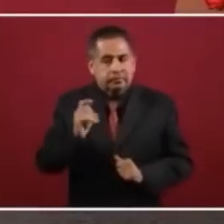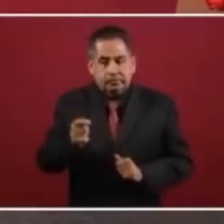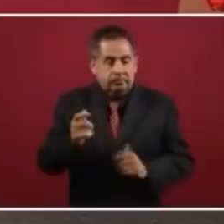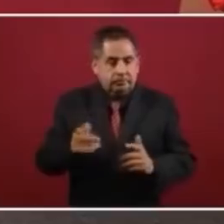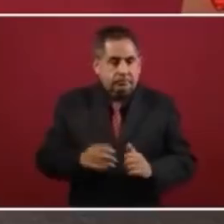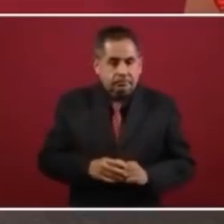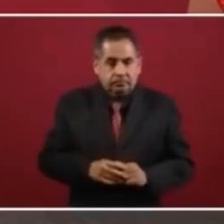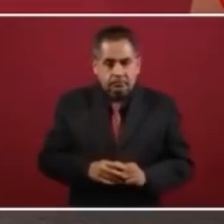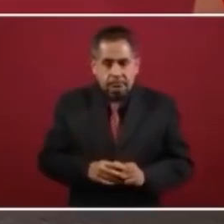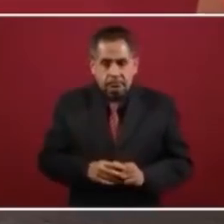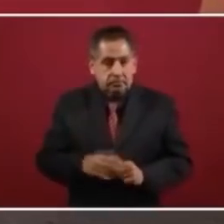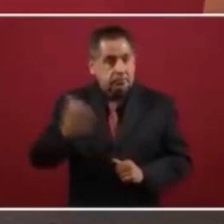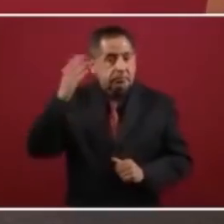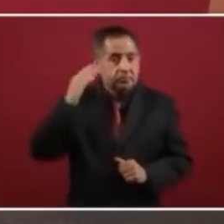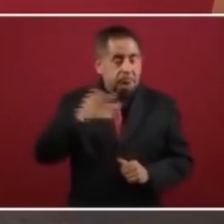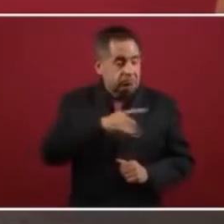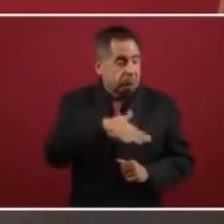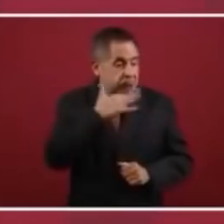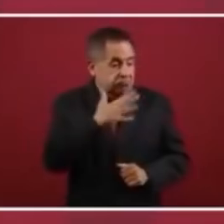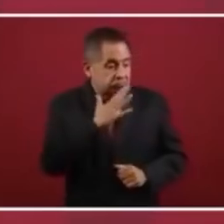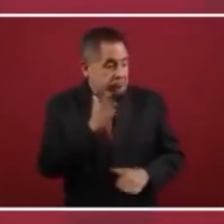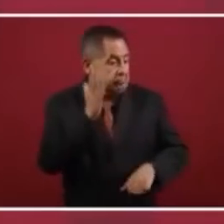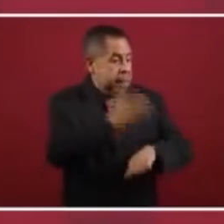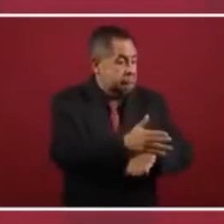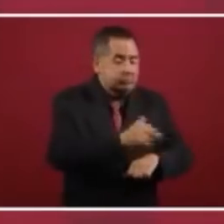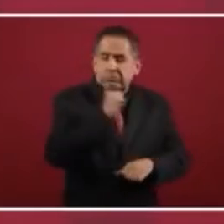no se castigaba.